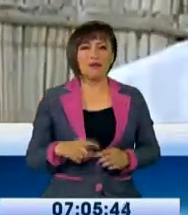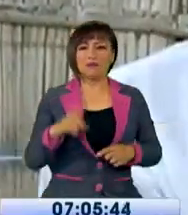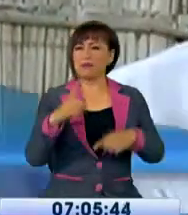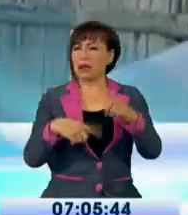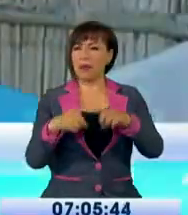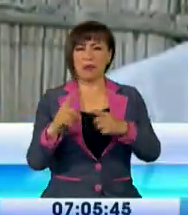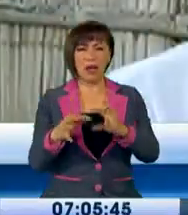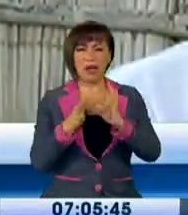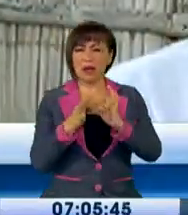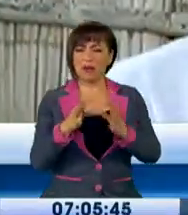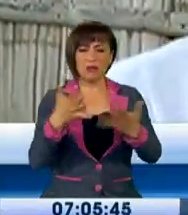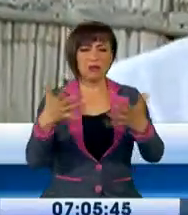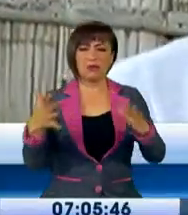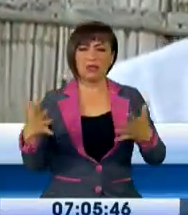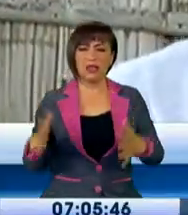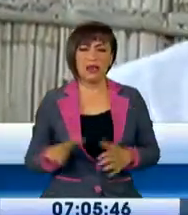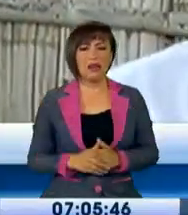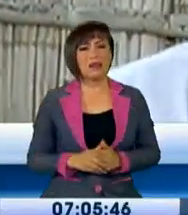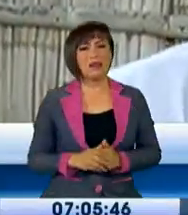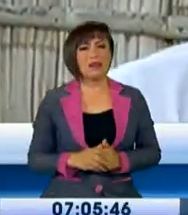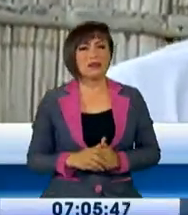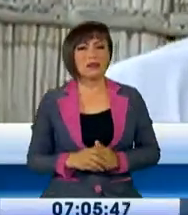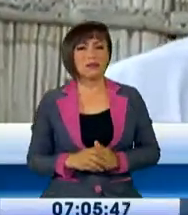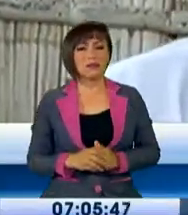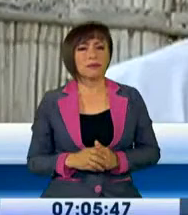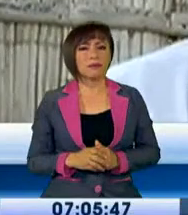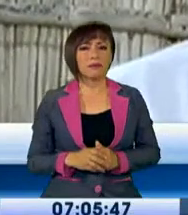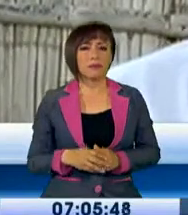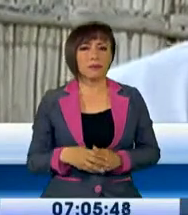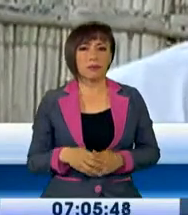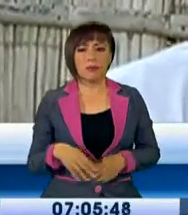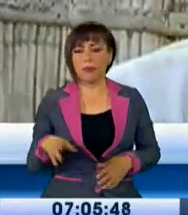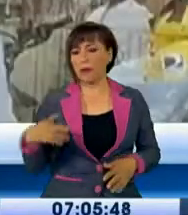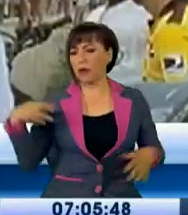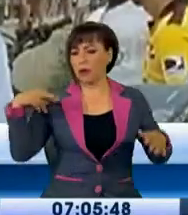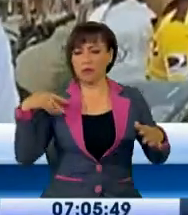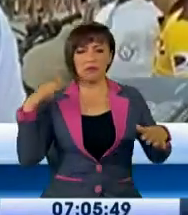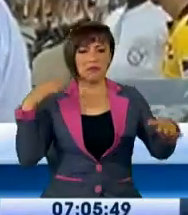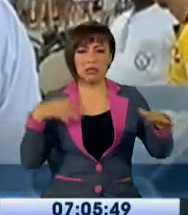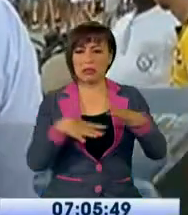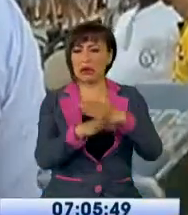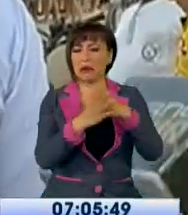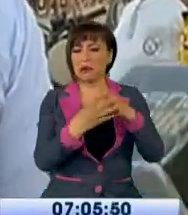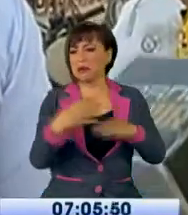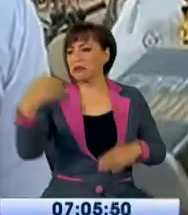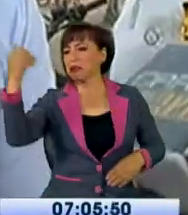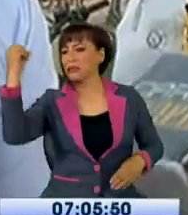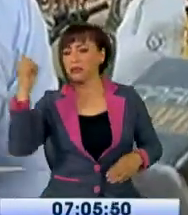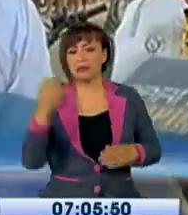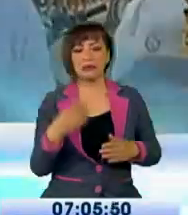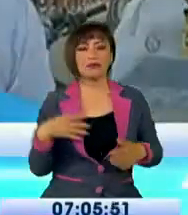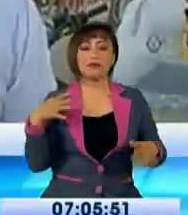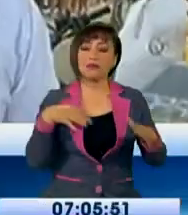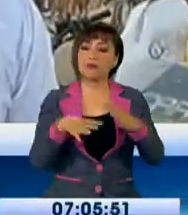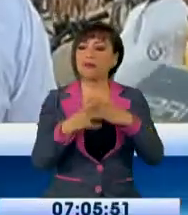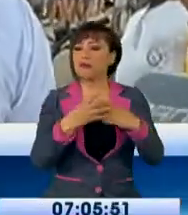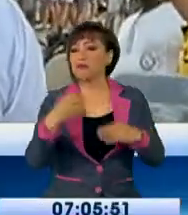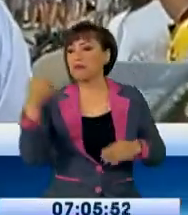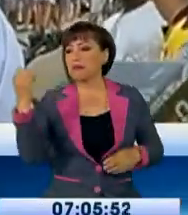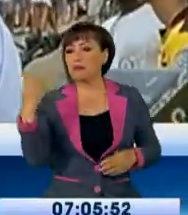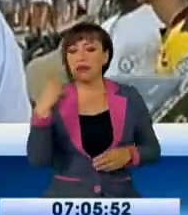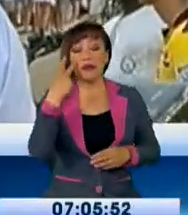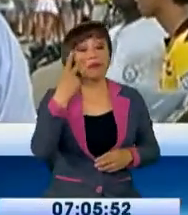amistad. Pasaba nomás, entraba y salía, nada más. No ha contestado, pues, y se han preocupado, diciendo, o tal